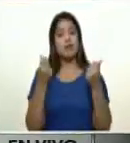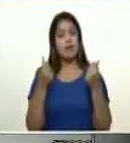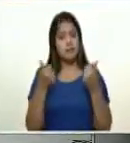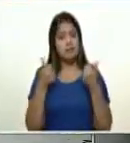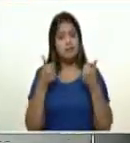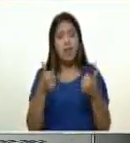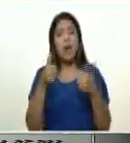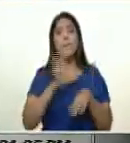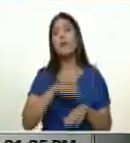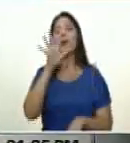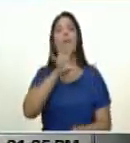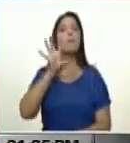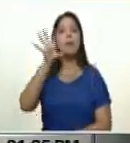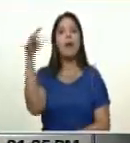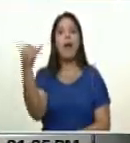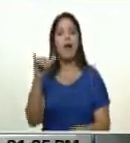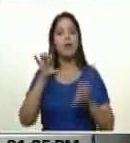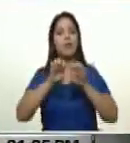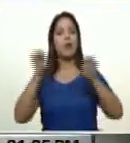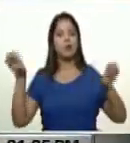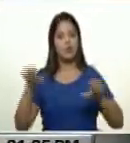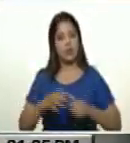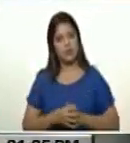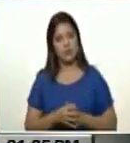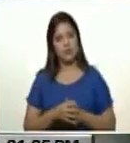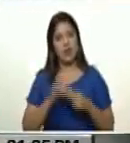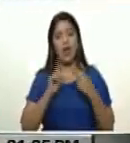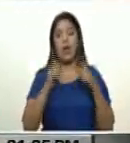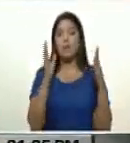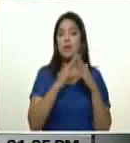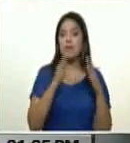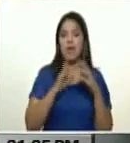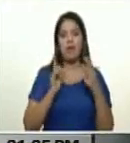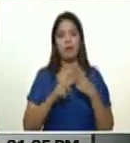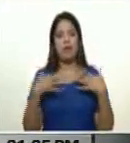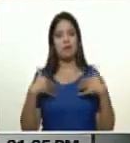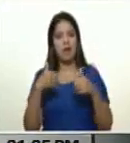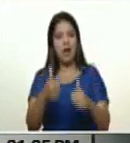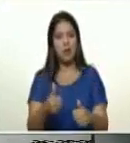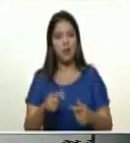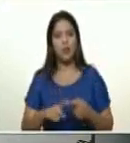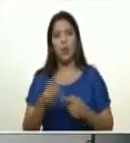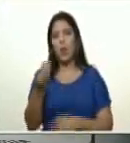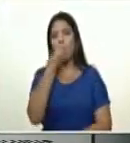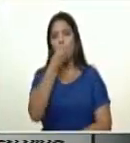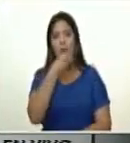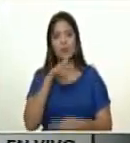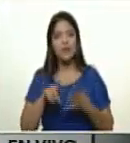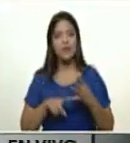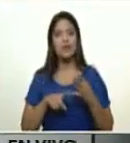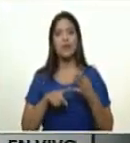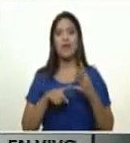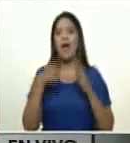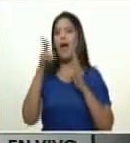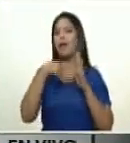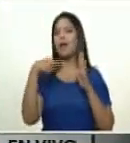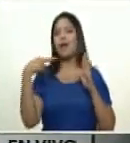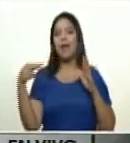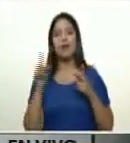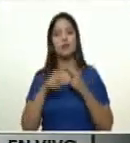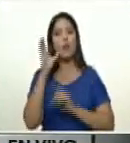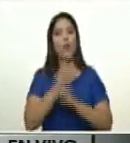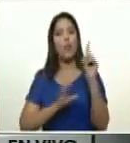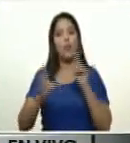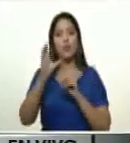que un país entero tenga educación, vivienda, salud, alimentación, recreación,